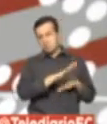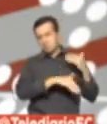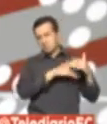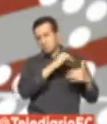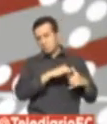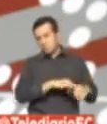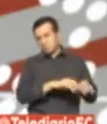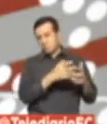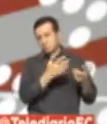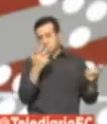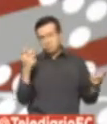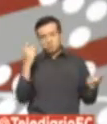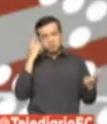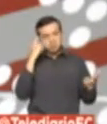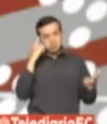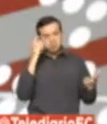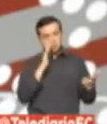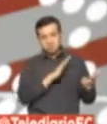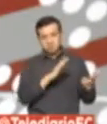proceso